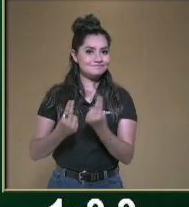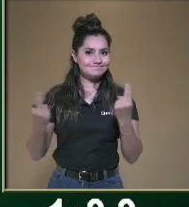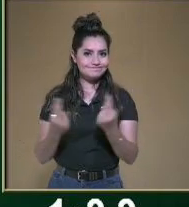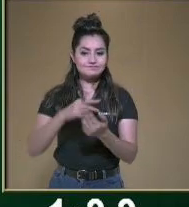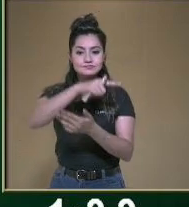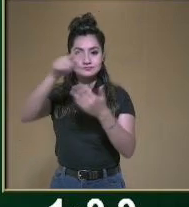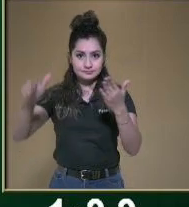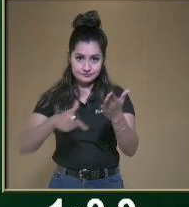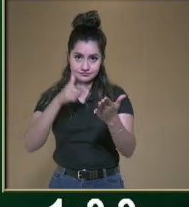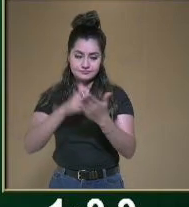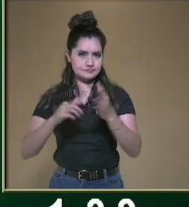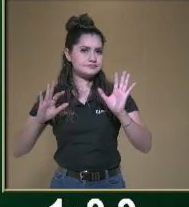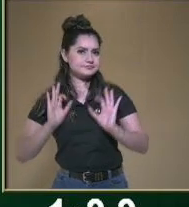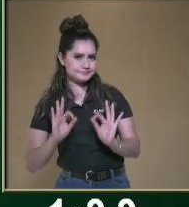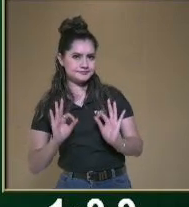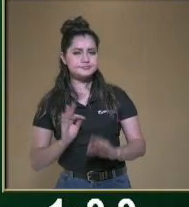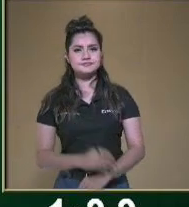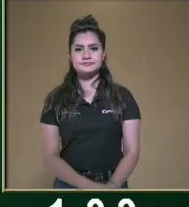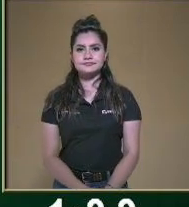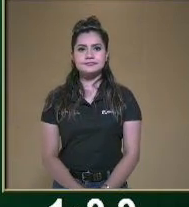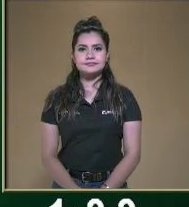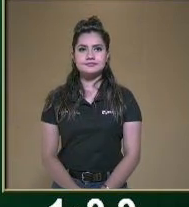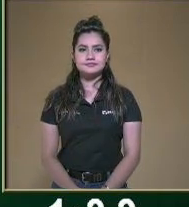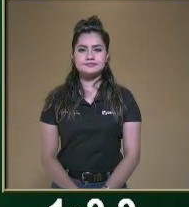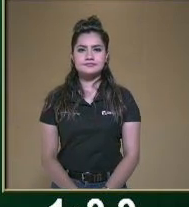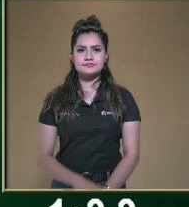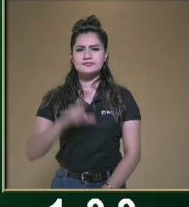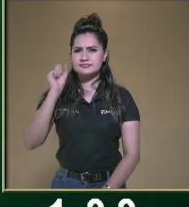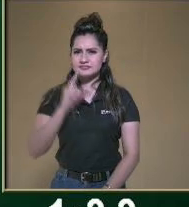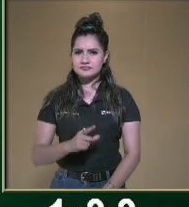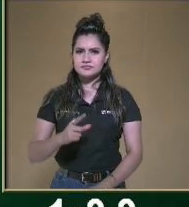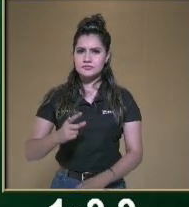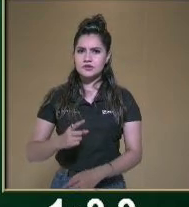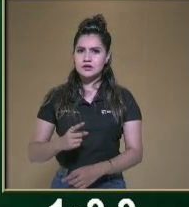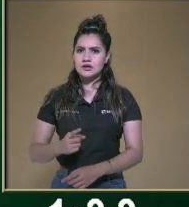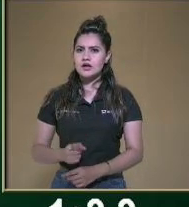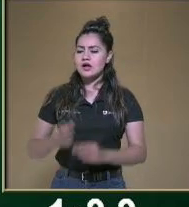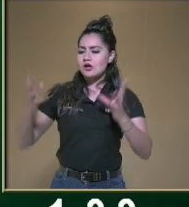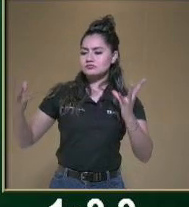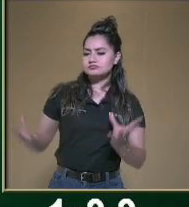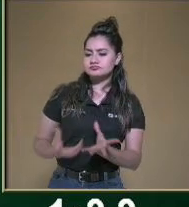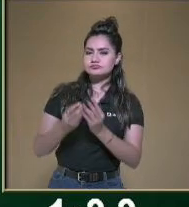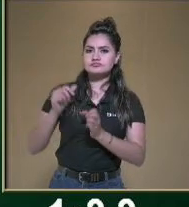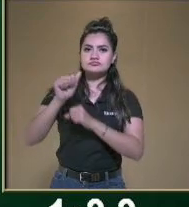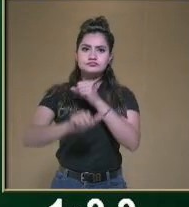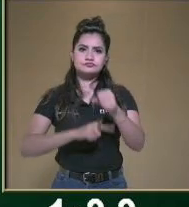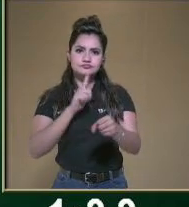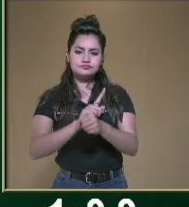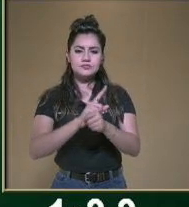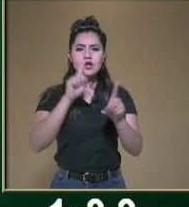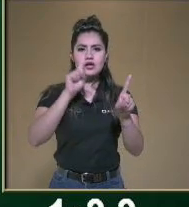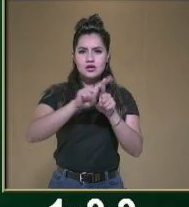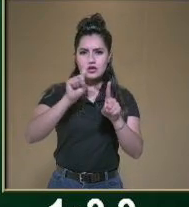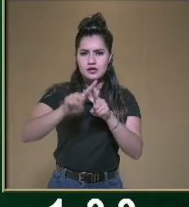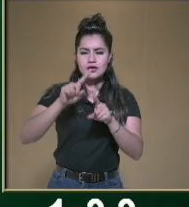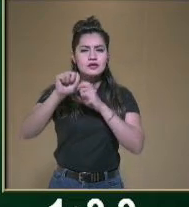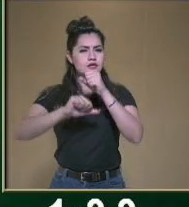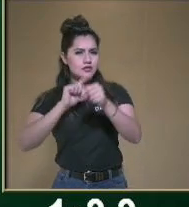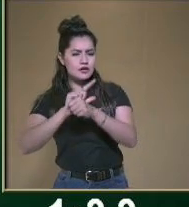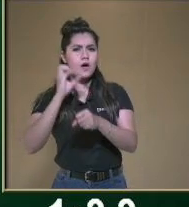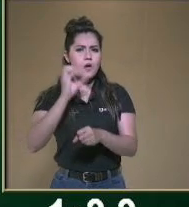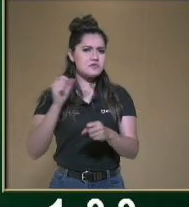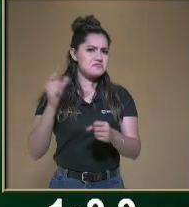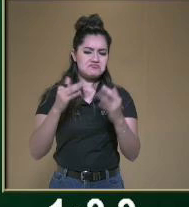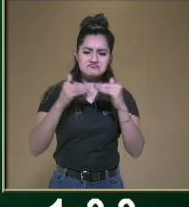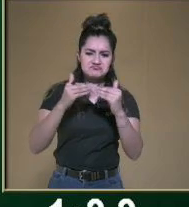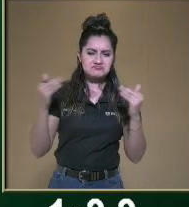instalaciones adecuadas y la compañía de otros animales de su propia especie o de otra diferente. Aquí un ejemplo muy claro, no sé